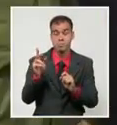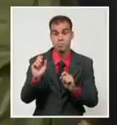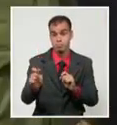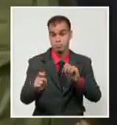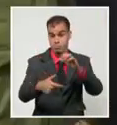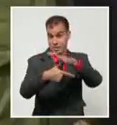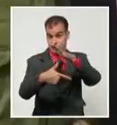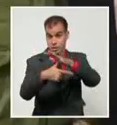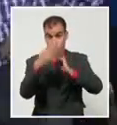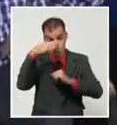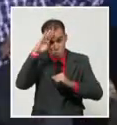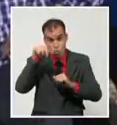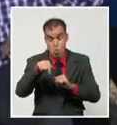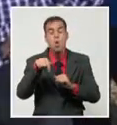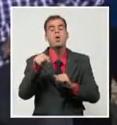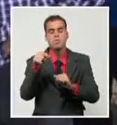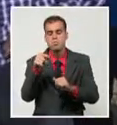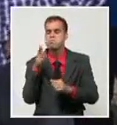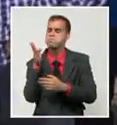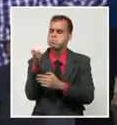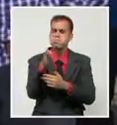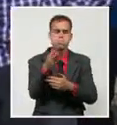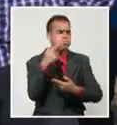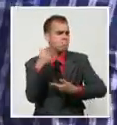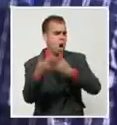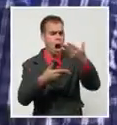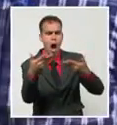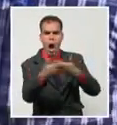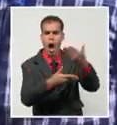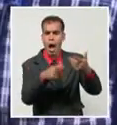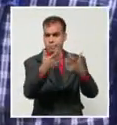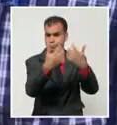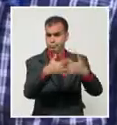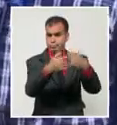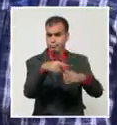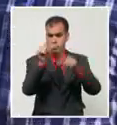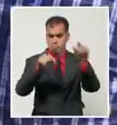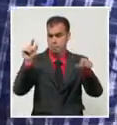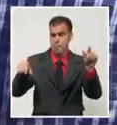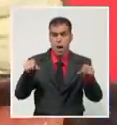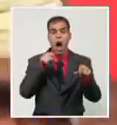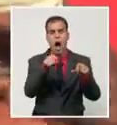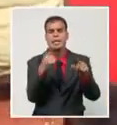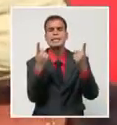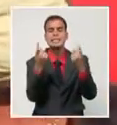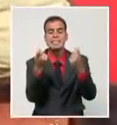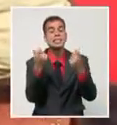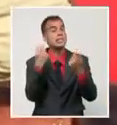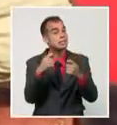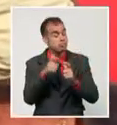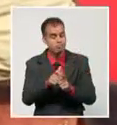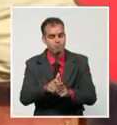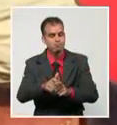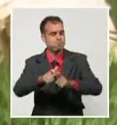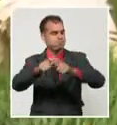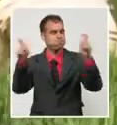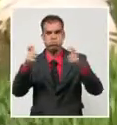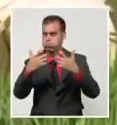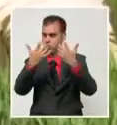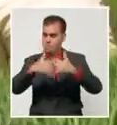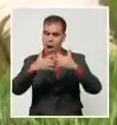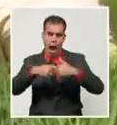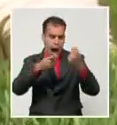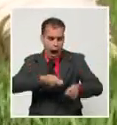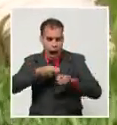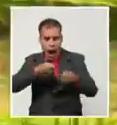Mesa, intercambió con productores del municipio de Mayarí en torno a la necesidad de incrementar los rendimientos agrícolas